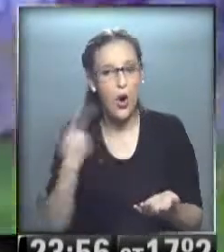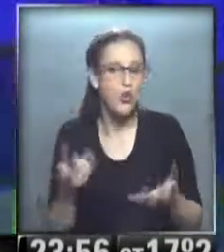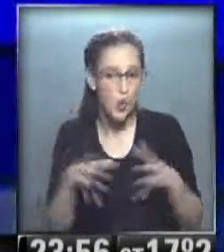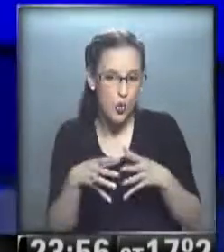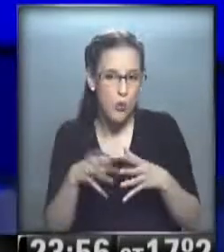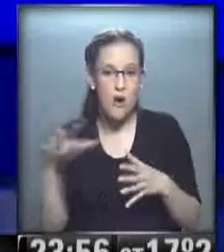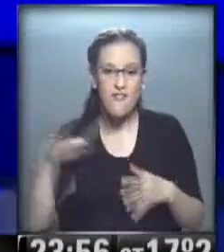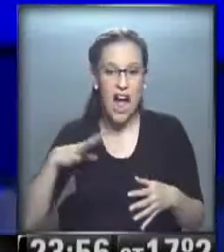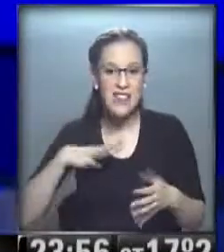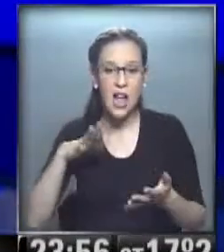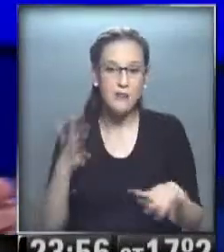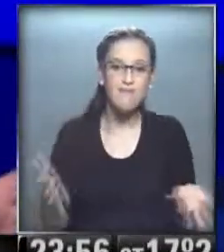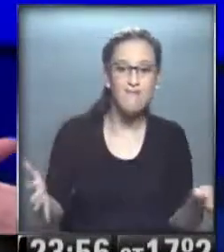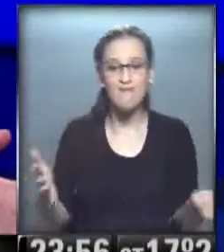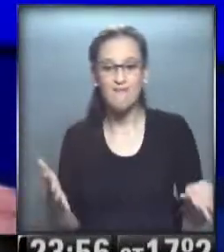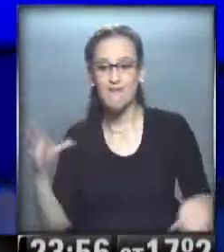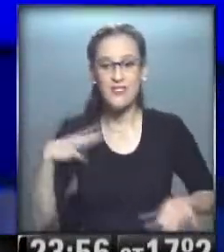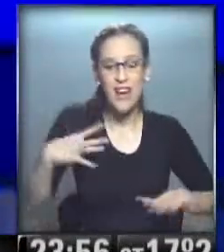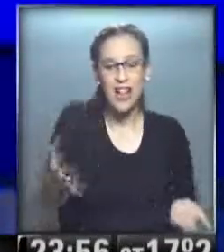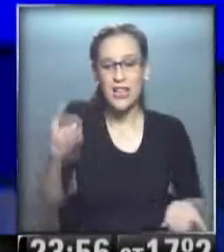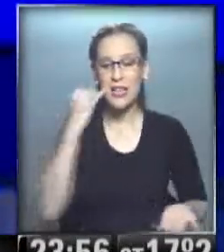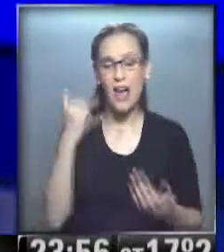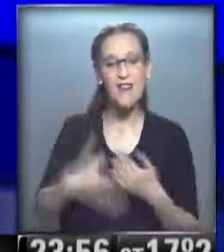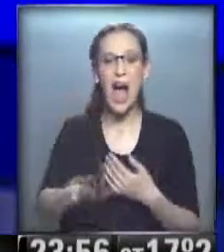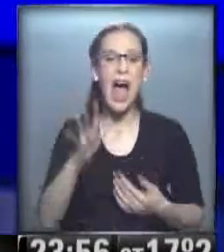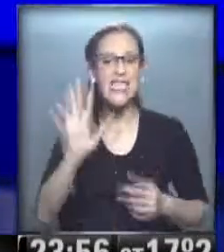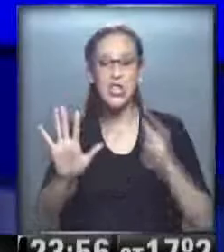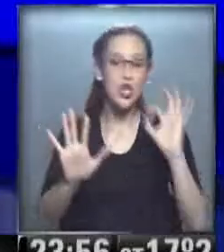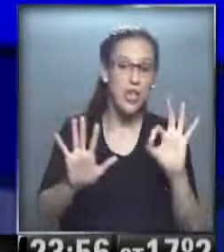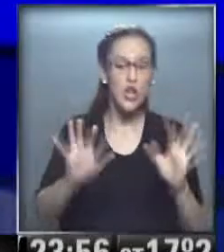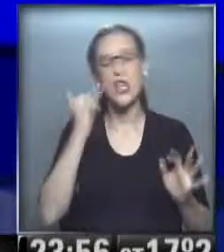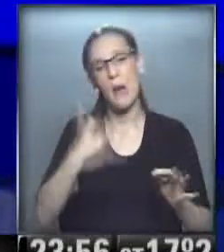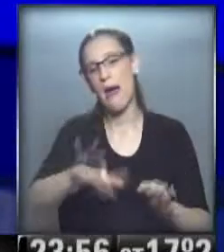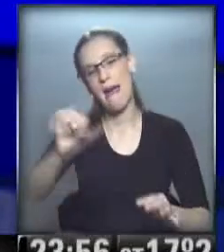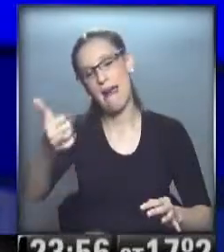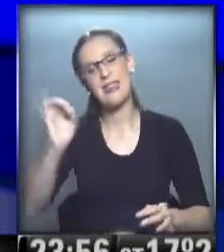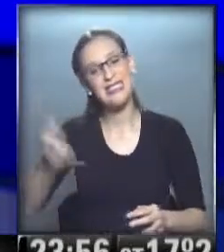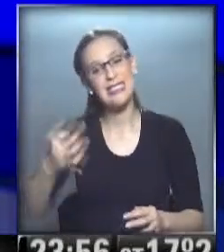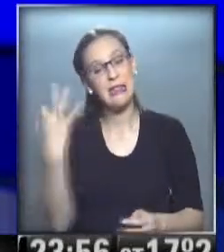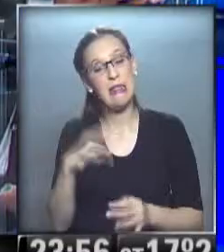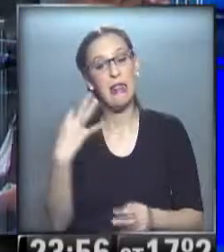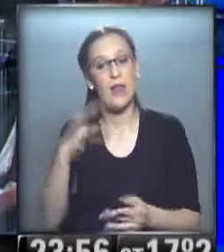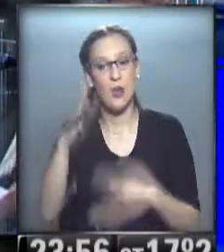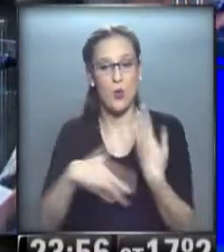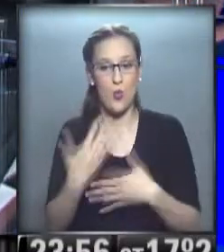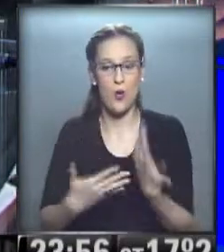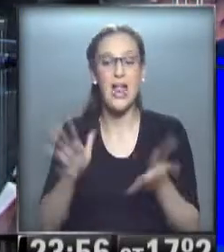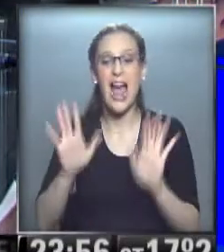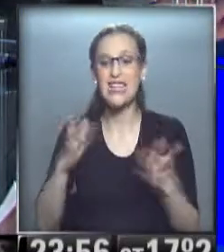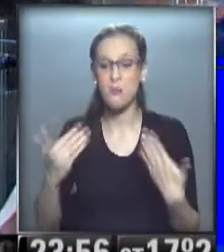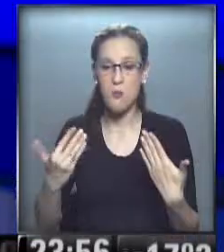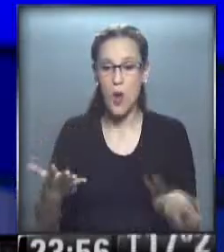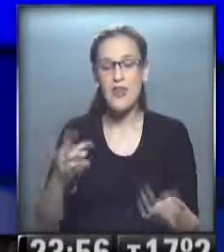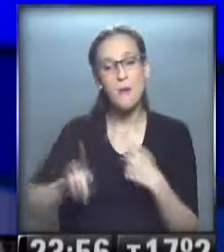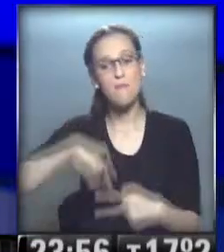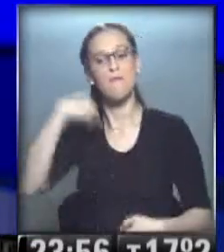la clasificación. Uruguay. Ya la tiene casi asegurada con ese 5-0. Pero bueno, ya, tiene que jugar y de esa manera puede clasificarse. Mañana